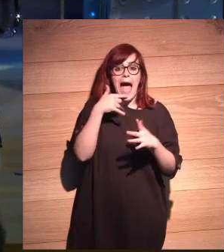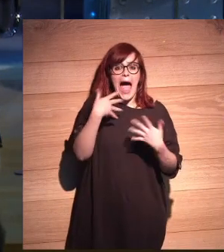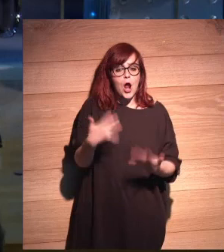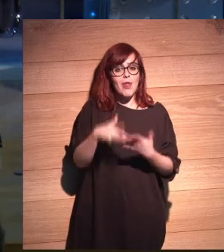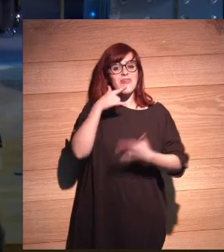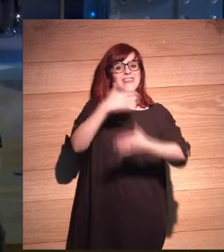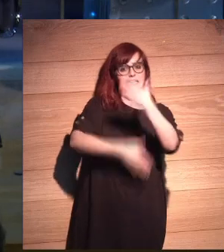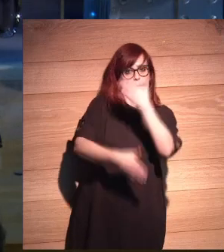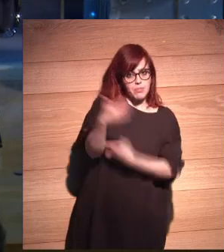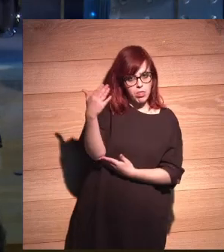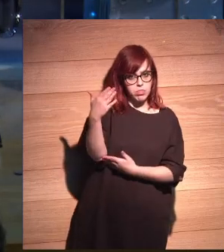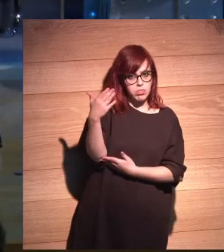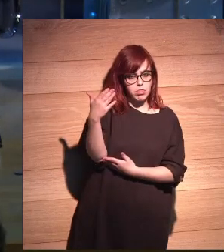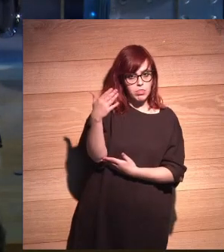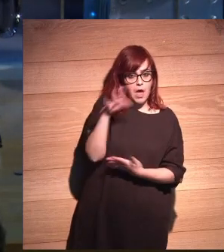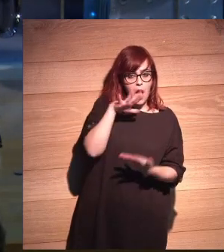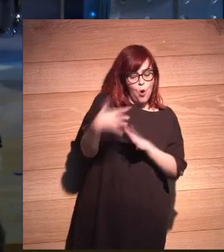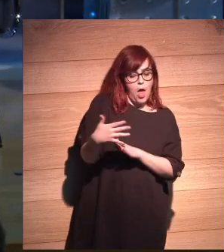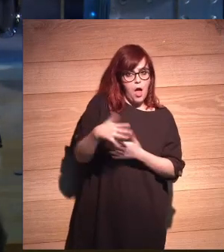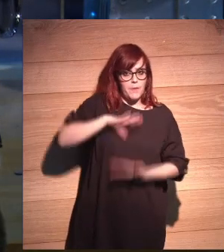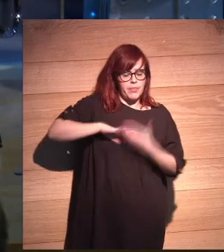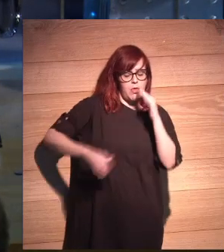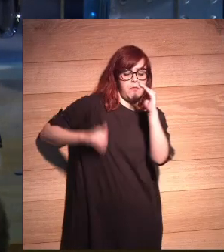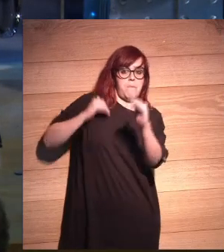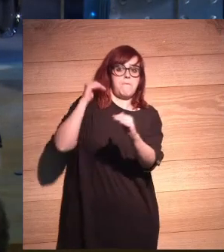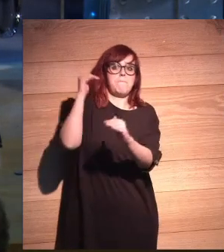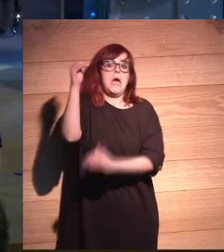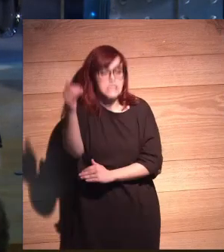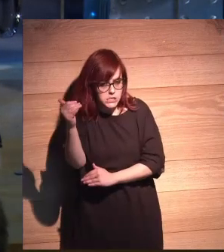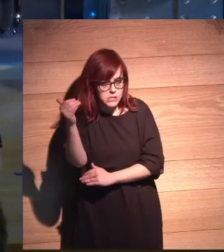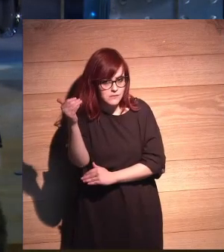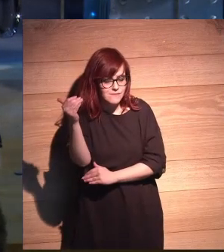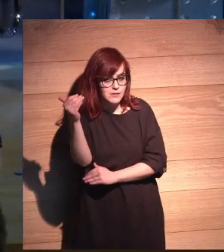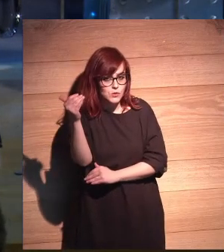una discapacidad a una sobrecapacidad. Entonces,